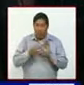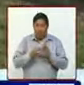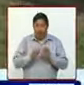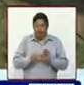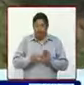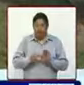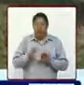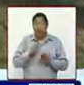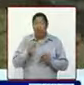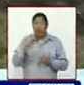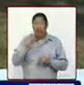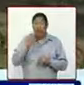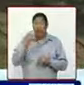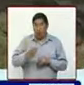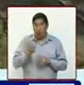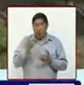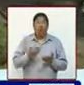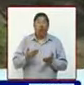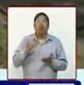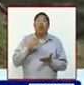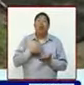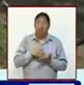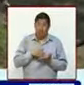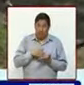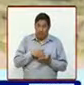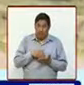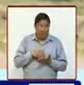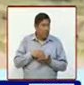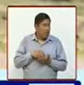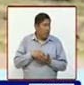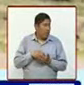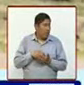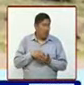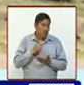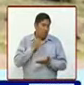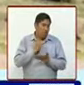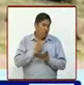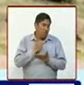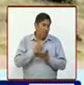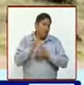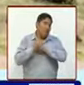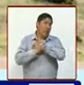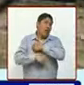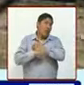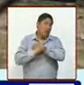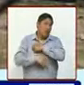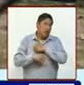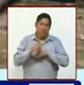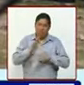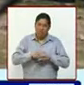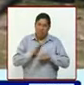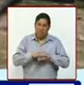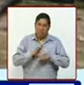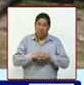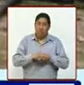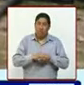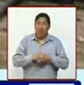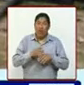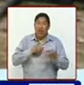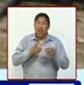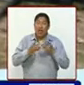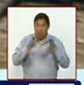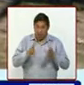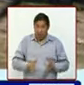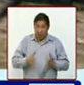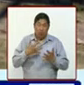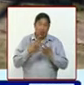manera oral. Y se ha ordenado nuevamente que bajo, además, amenaza de sanción disciplinaria, el director del